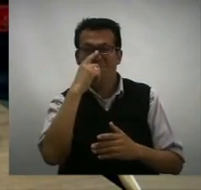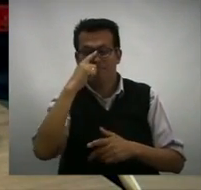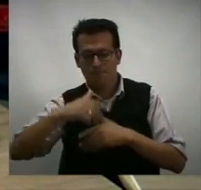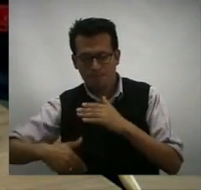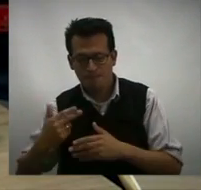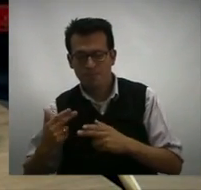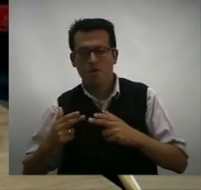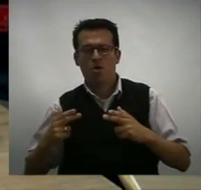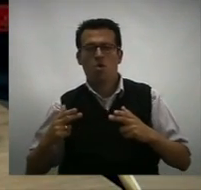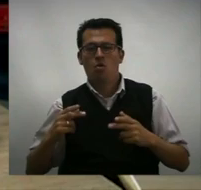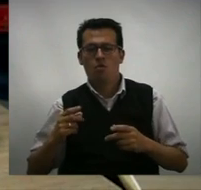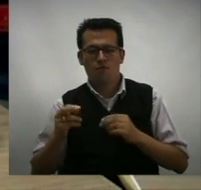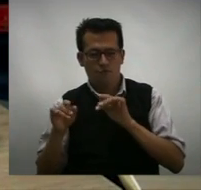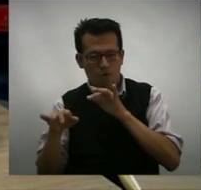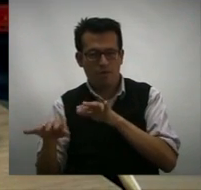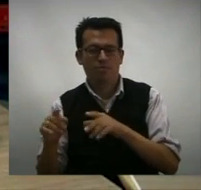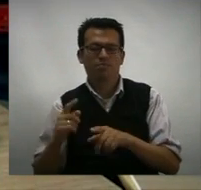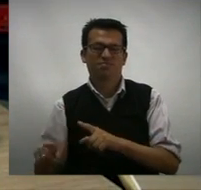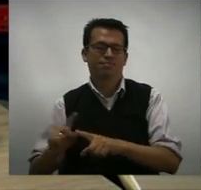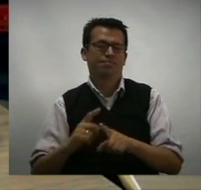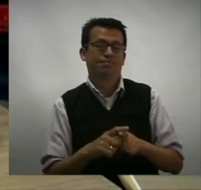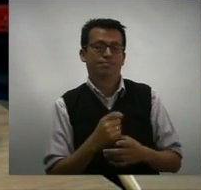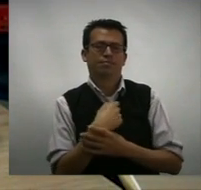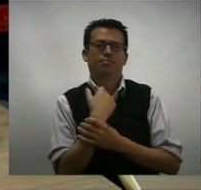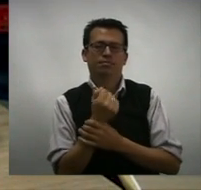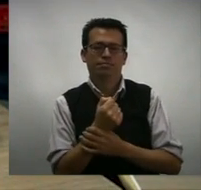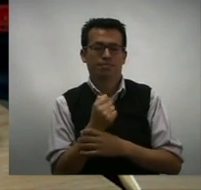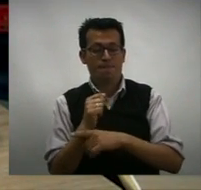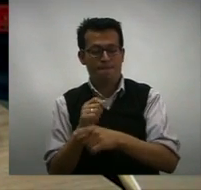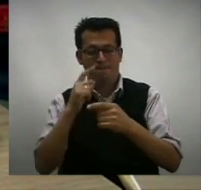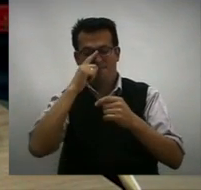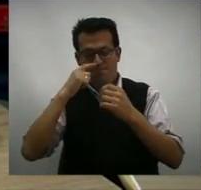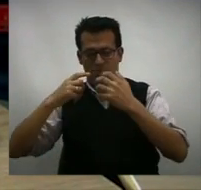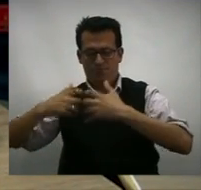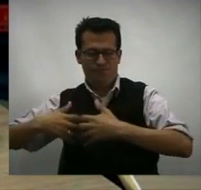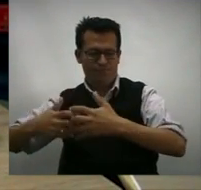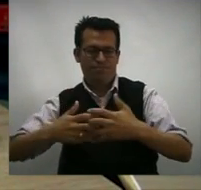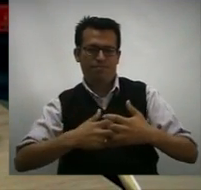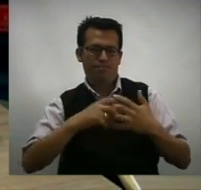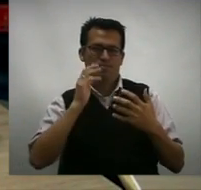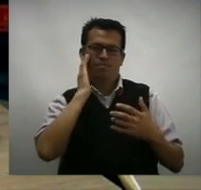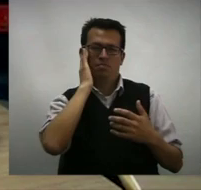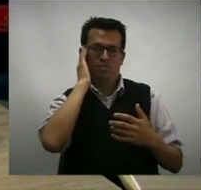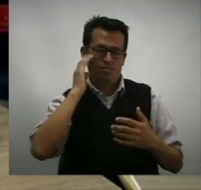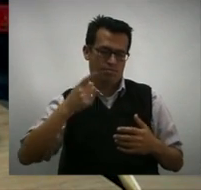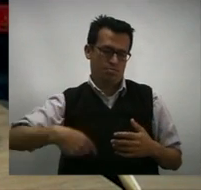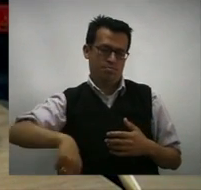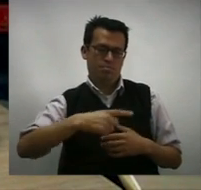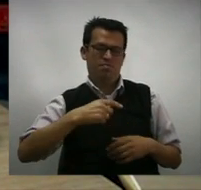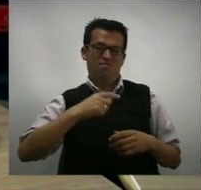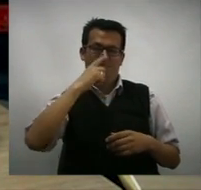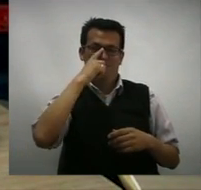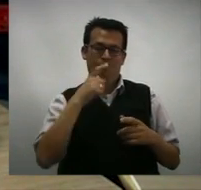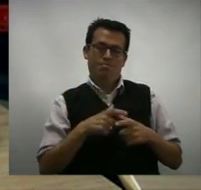fuego y el sacrificio circundan en el espacio. Las funciones míticas de unir y recuperar salvaguardan cada borde, cada